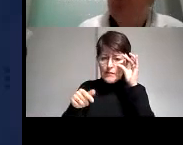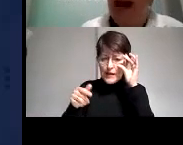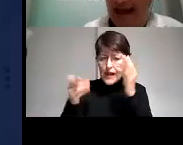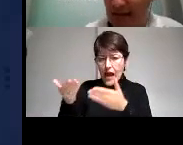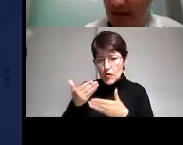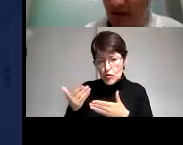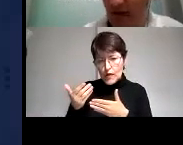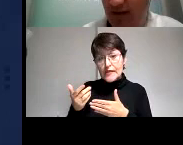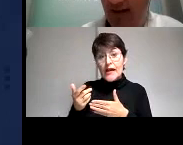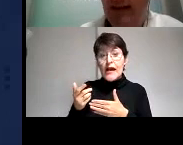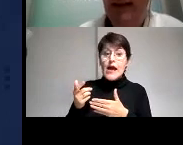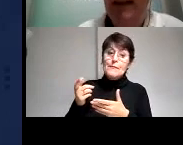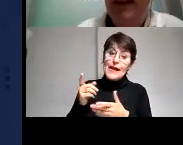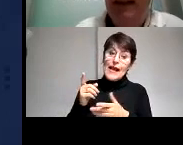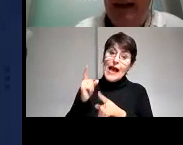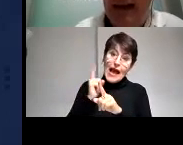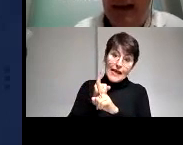proinflamatorias como antiinflamatorias.